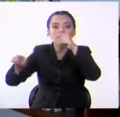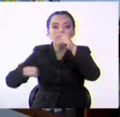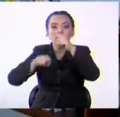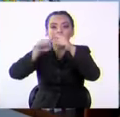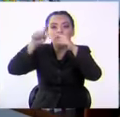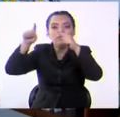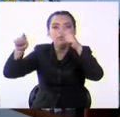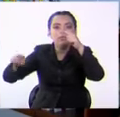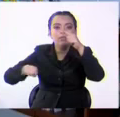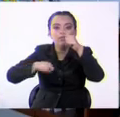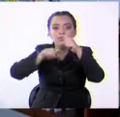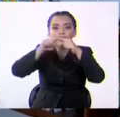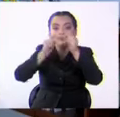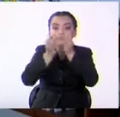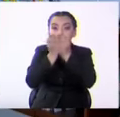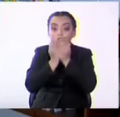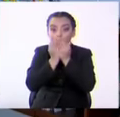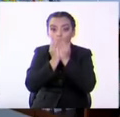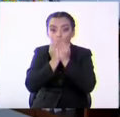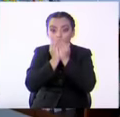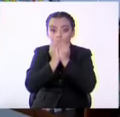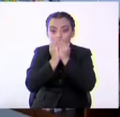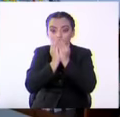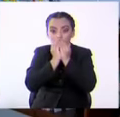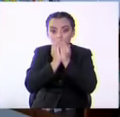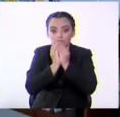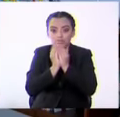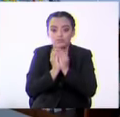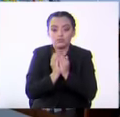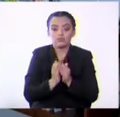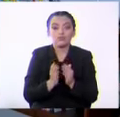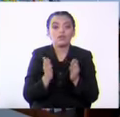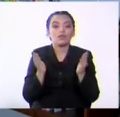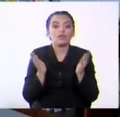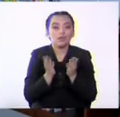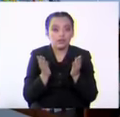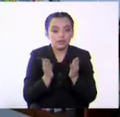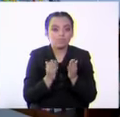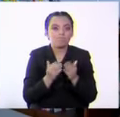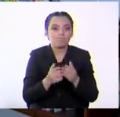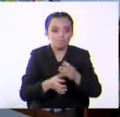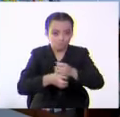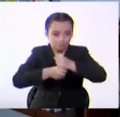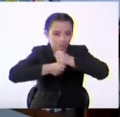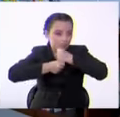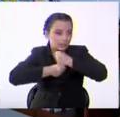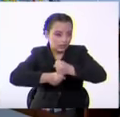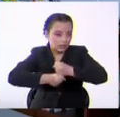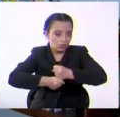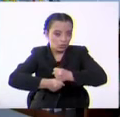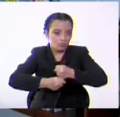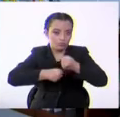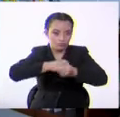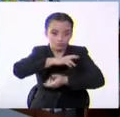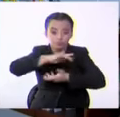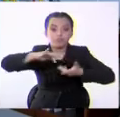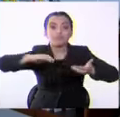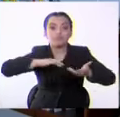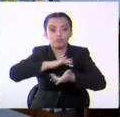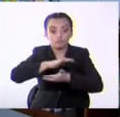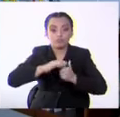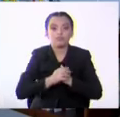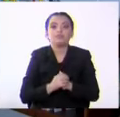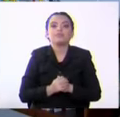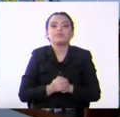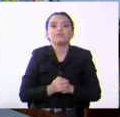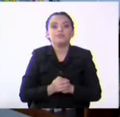es parte de las funciones de los ecosistemas de soporte. Es decir, este nivel de la biodiversidad, y dependiendo